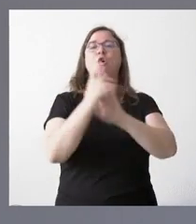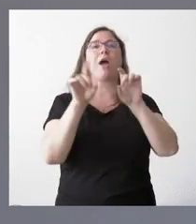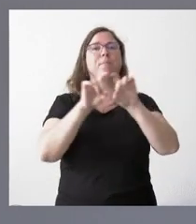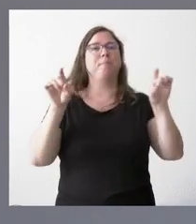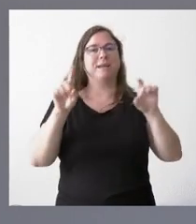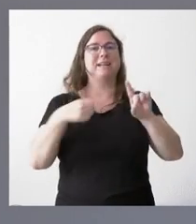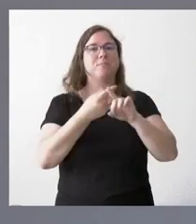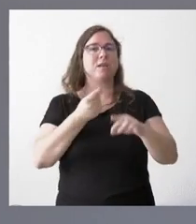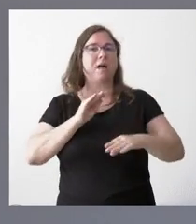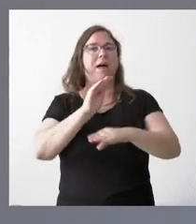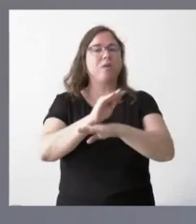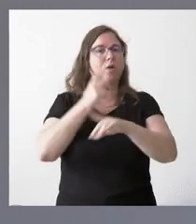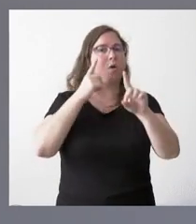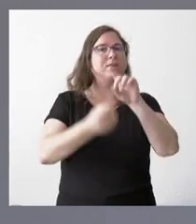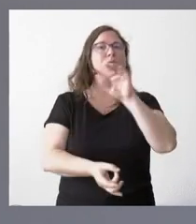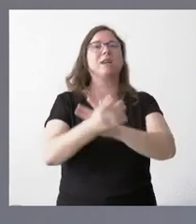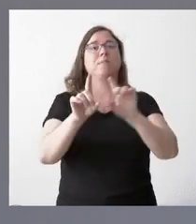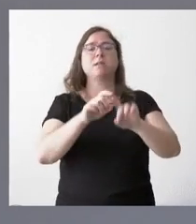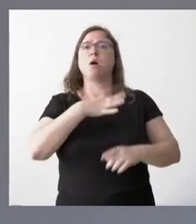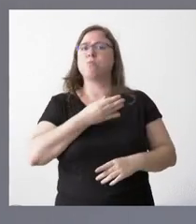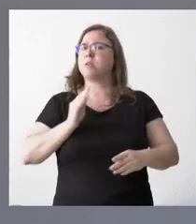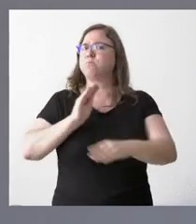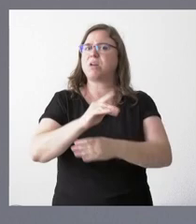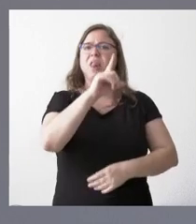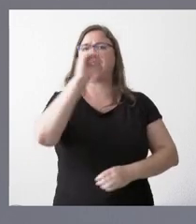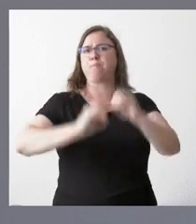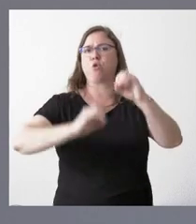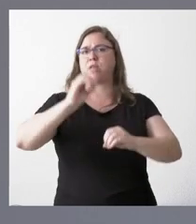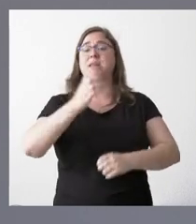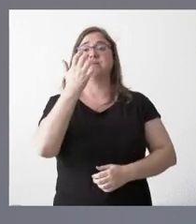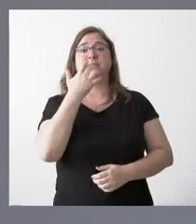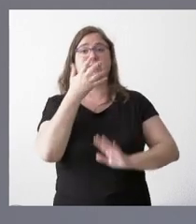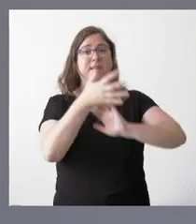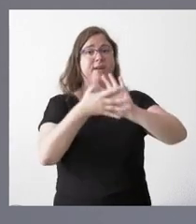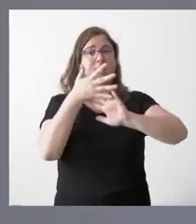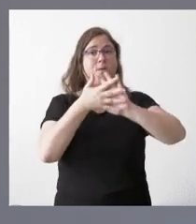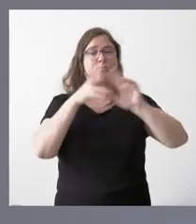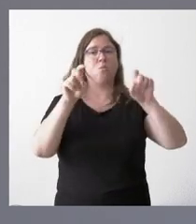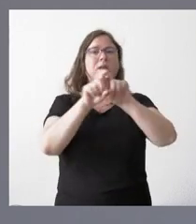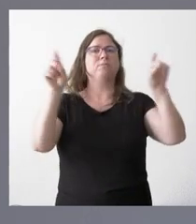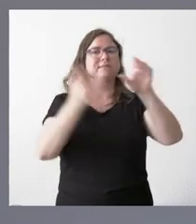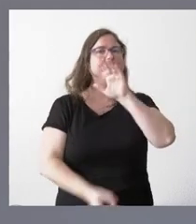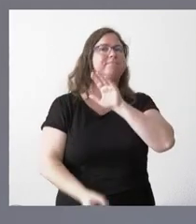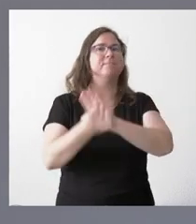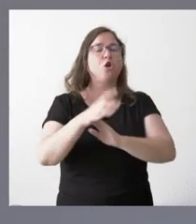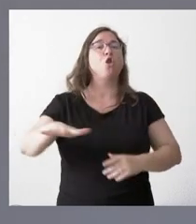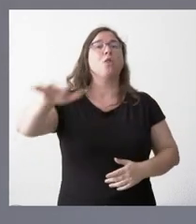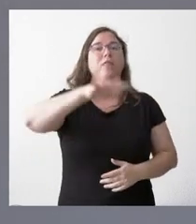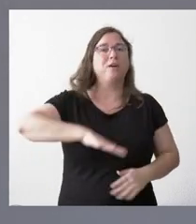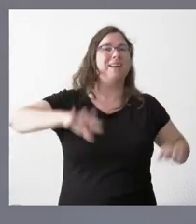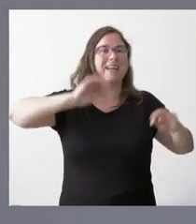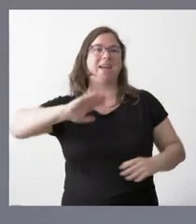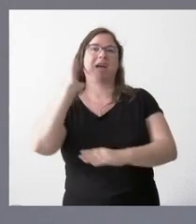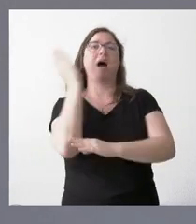y la ayuda para la creación de empresas puede llegar al 100% cuando estemos hablando de empresas que se creen en zonas